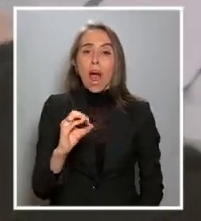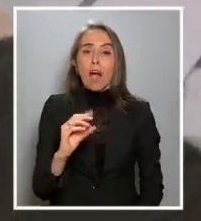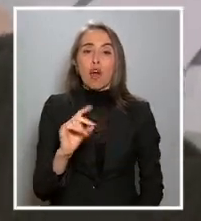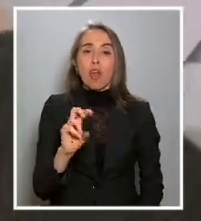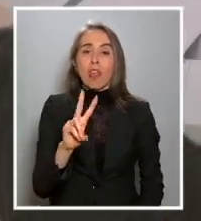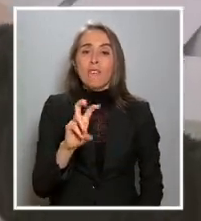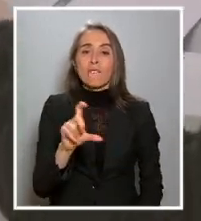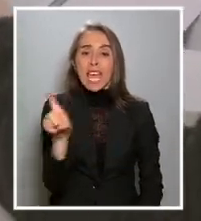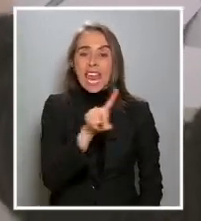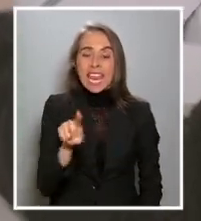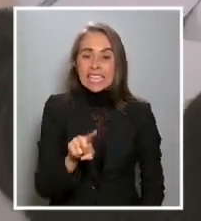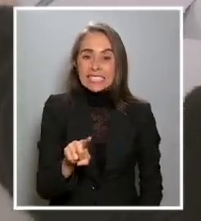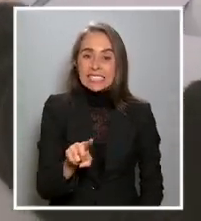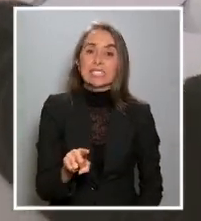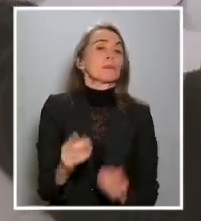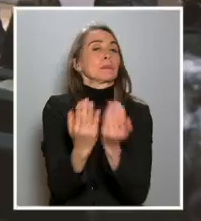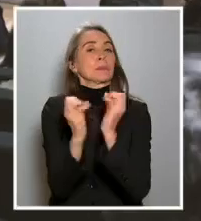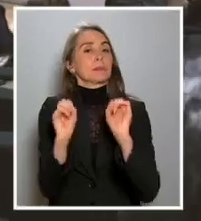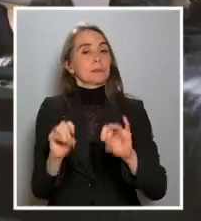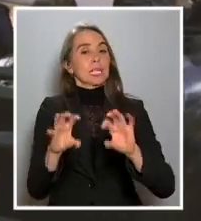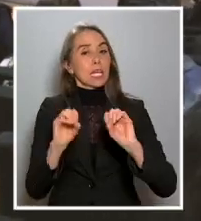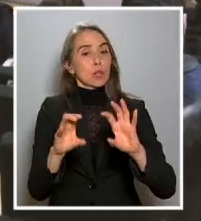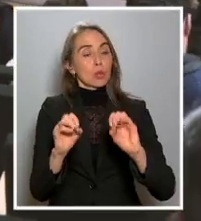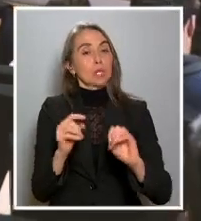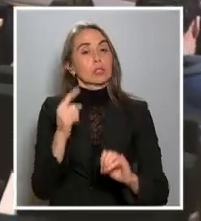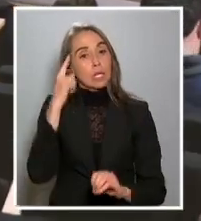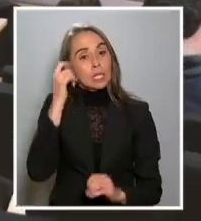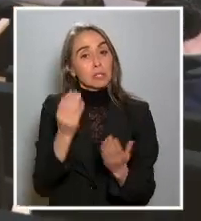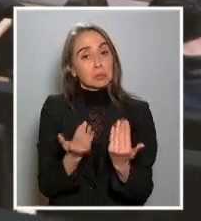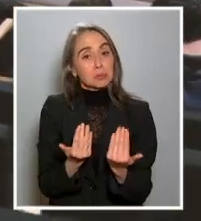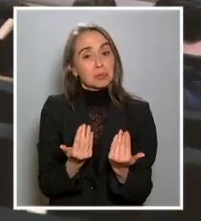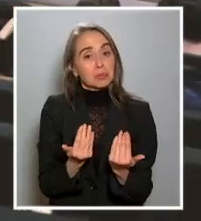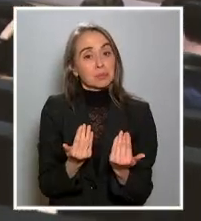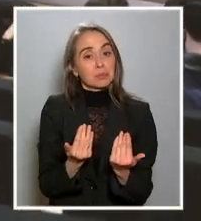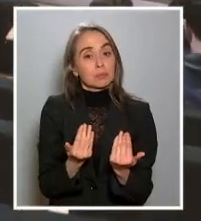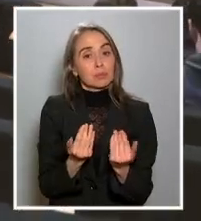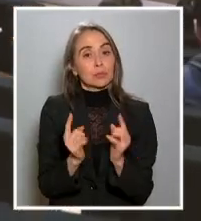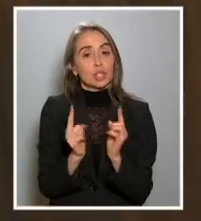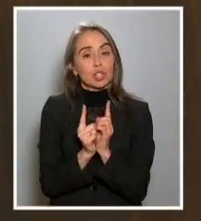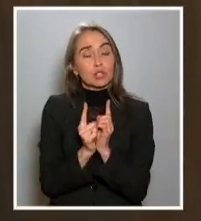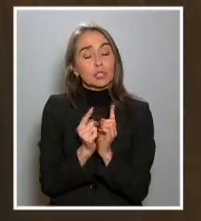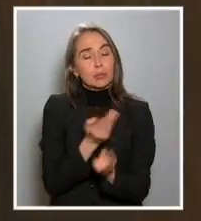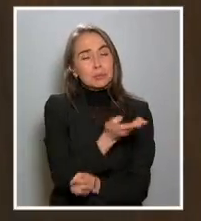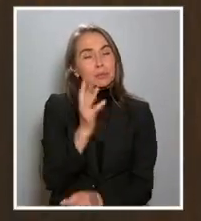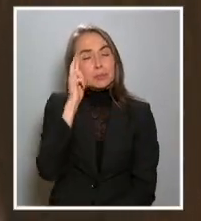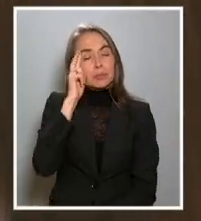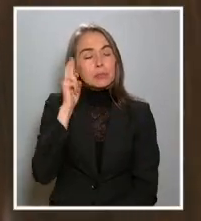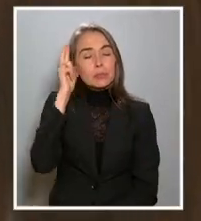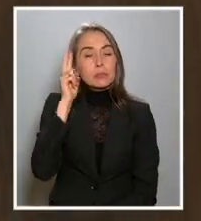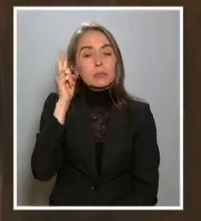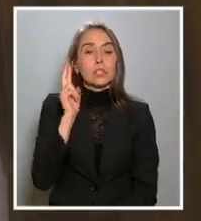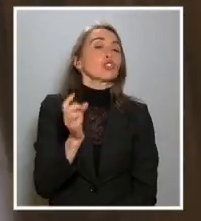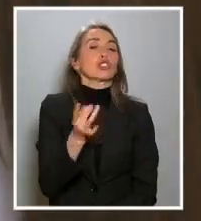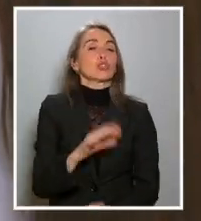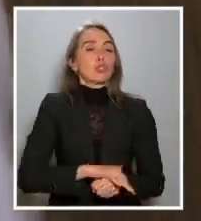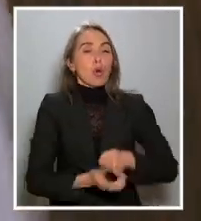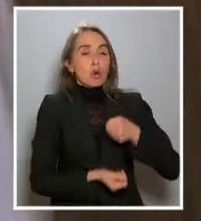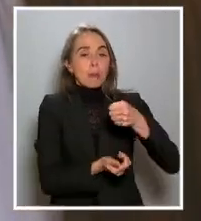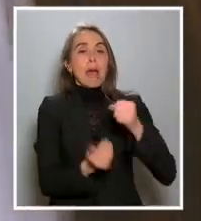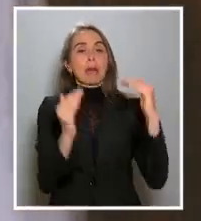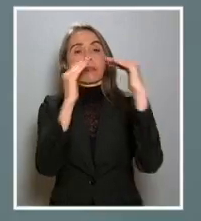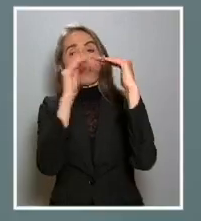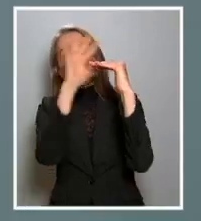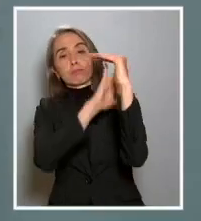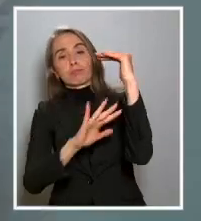Pero la educación, y aquí creo necesario hacer una breve reflexión, no son solo recursos o